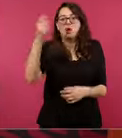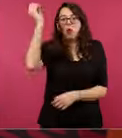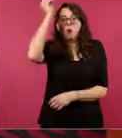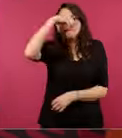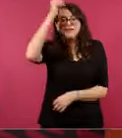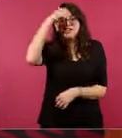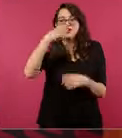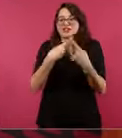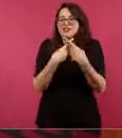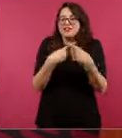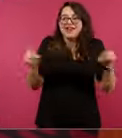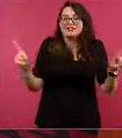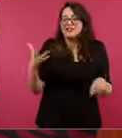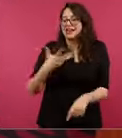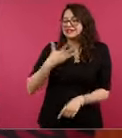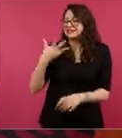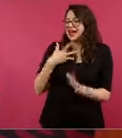me tocó